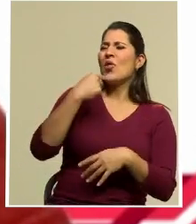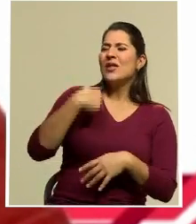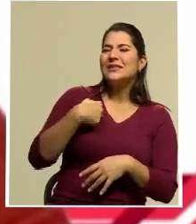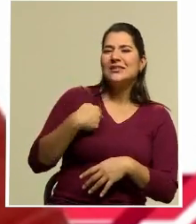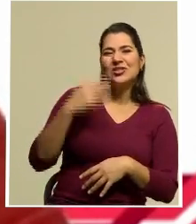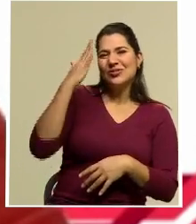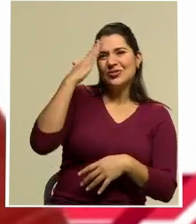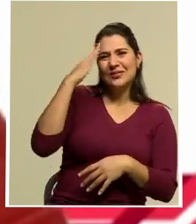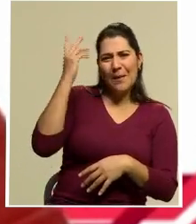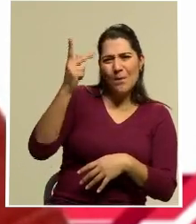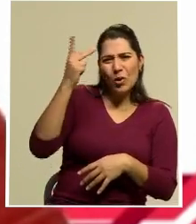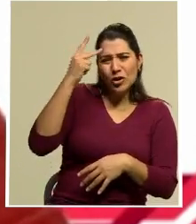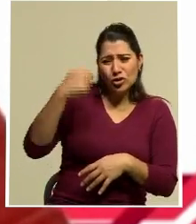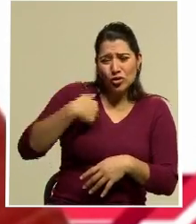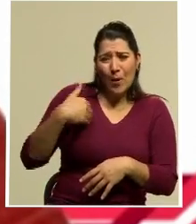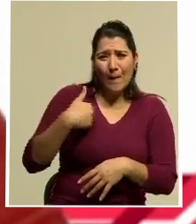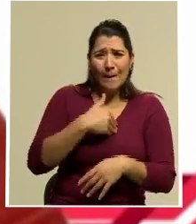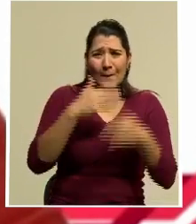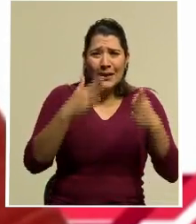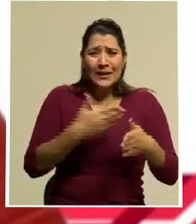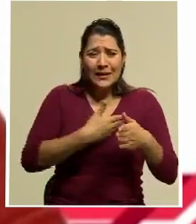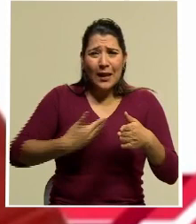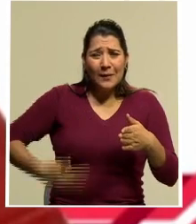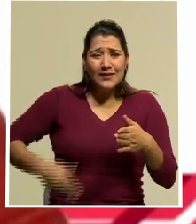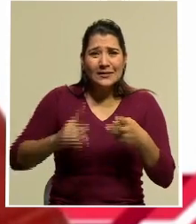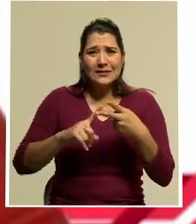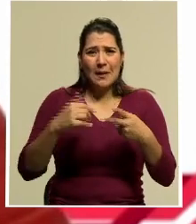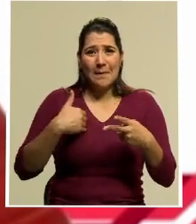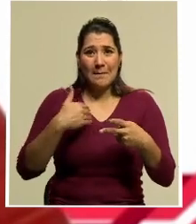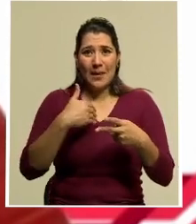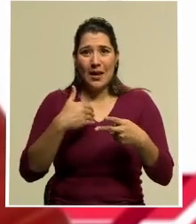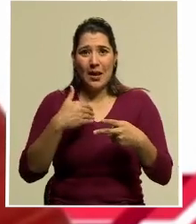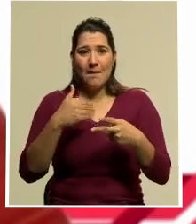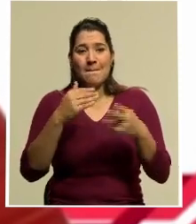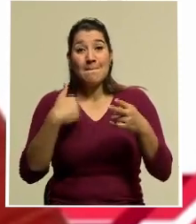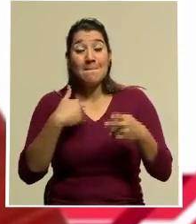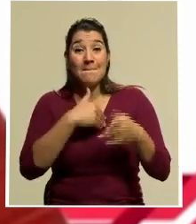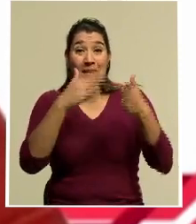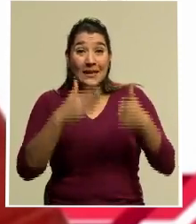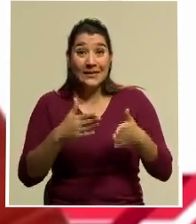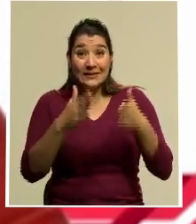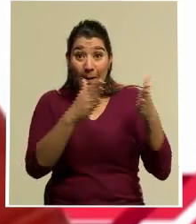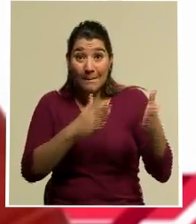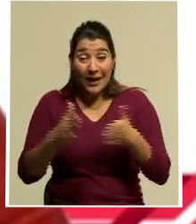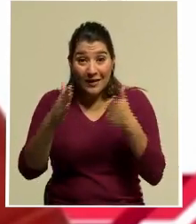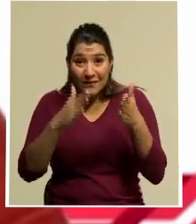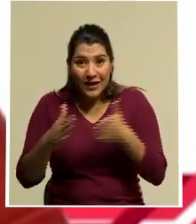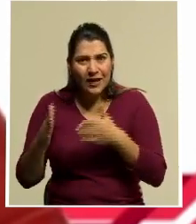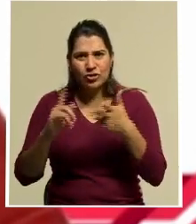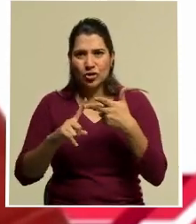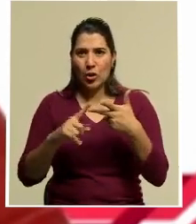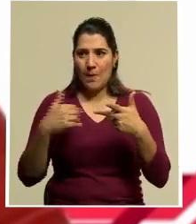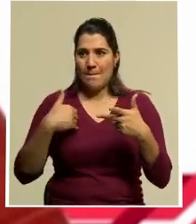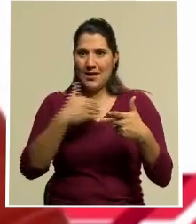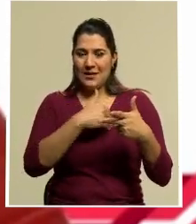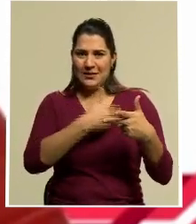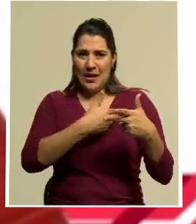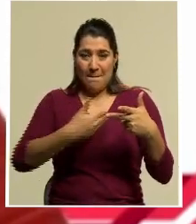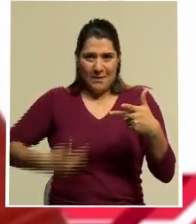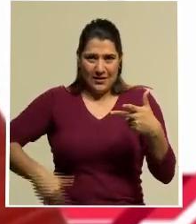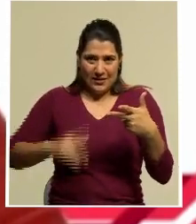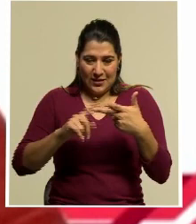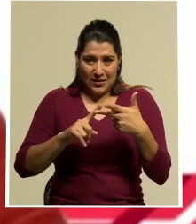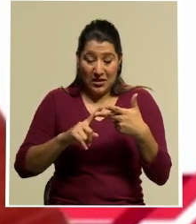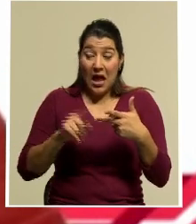República, he sido ministra de Planificación y he sido ministra de la Presidencia. Pero bueno, él lo señaló en esa condición, se disculpó,